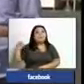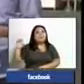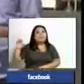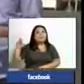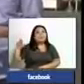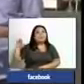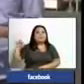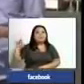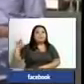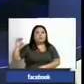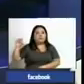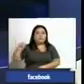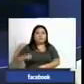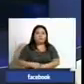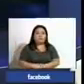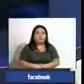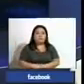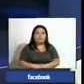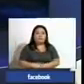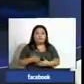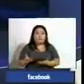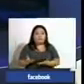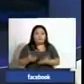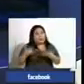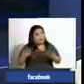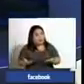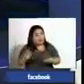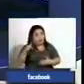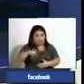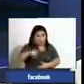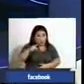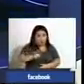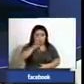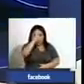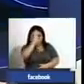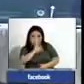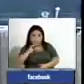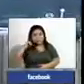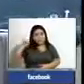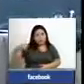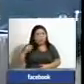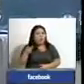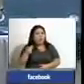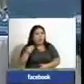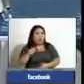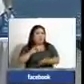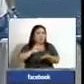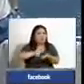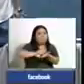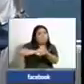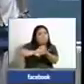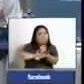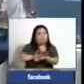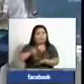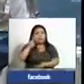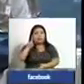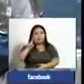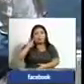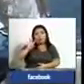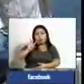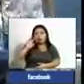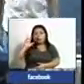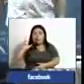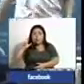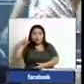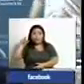de Ernesto Cornejo. Y hasta el mediodía de este jueves se habían entregado unos 143.7 millones